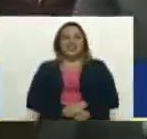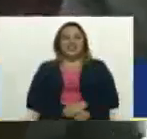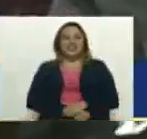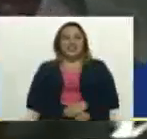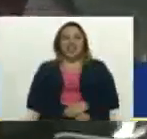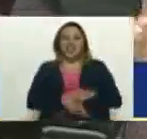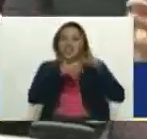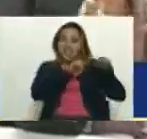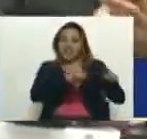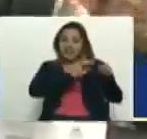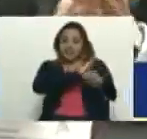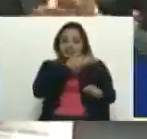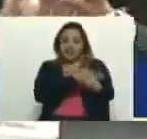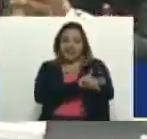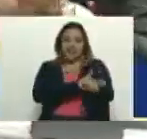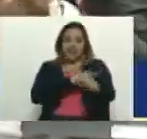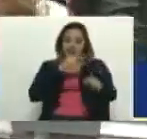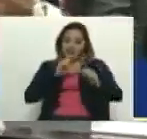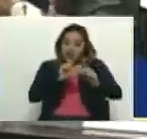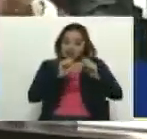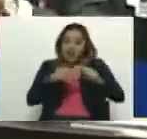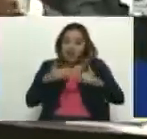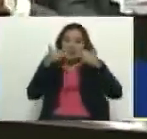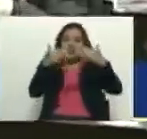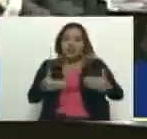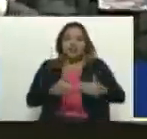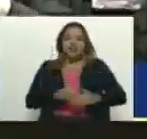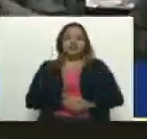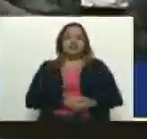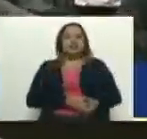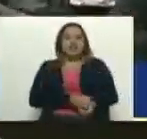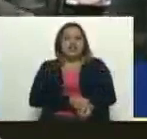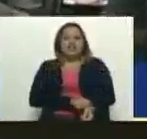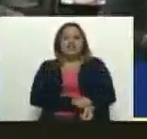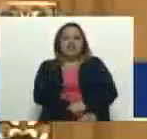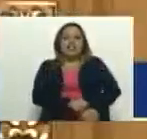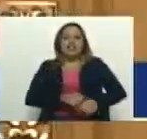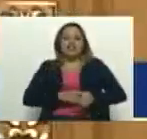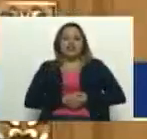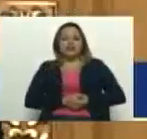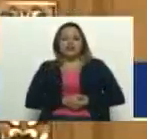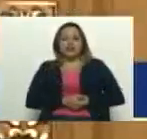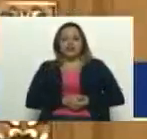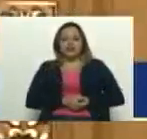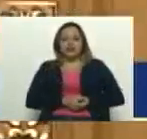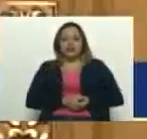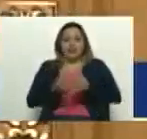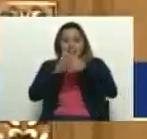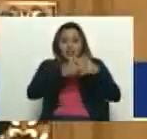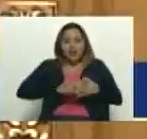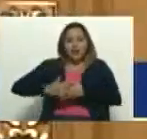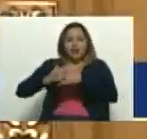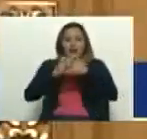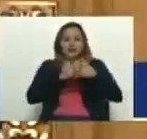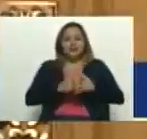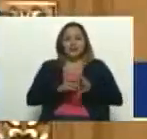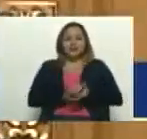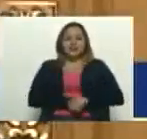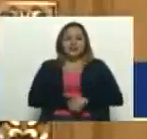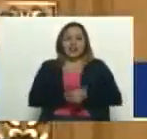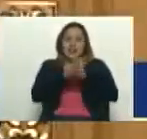fortaleza de seguir adelante a pesar de la opresión del imperio norteamericano